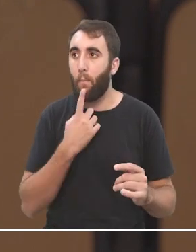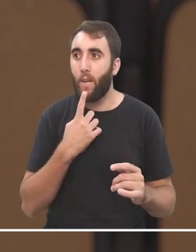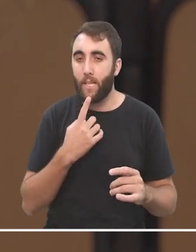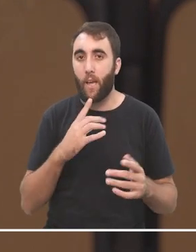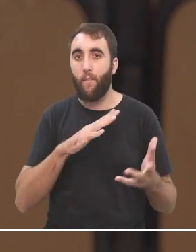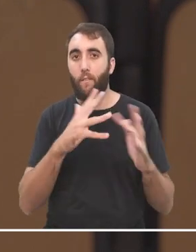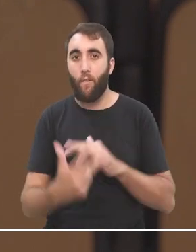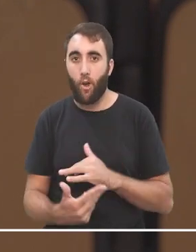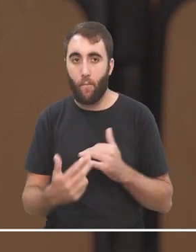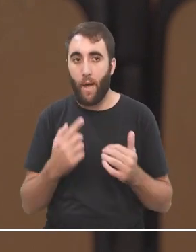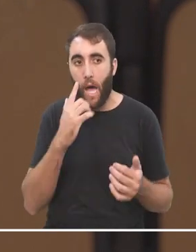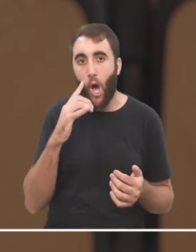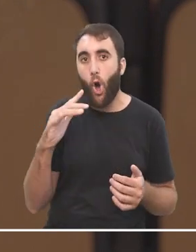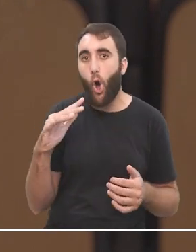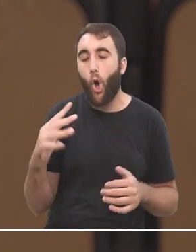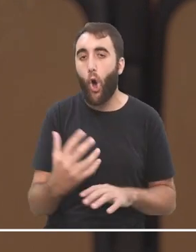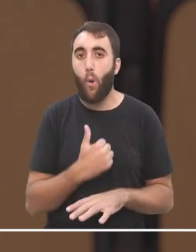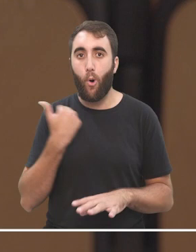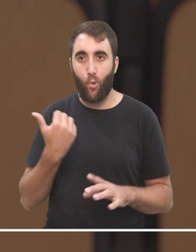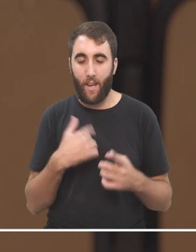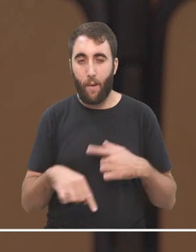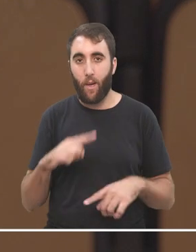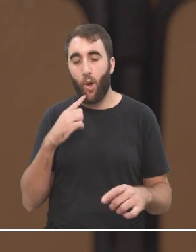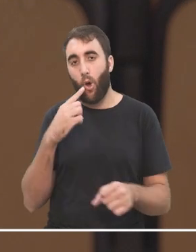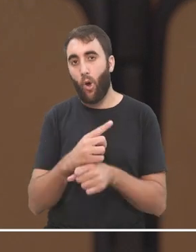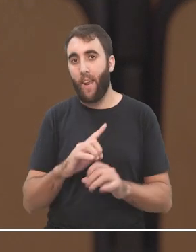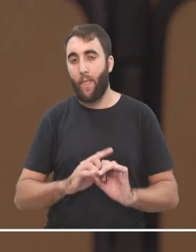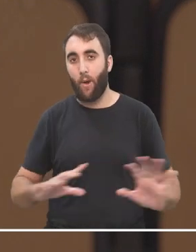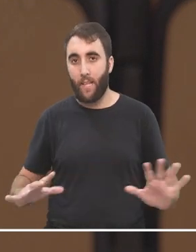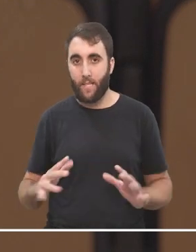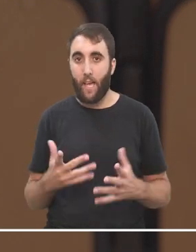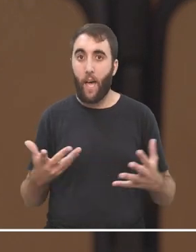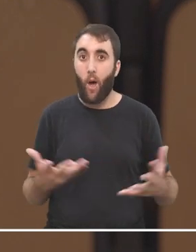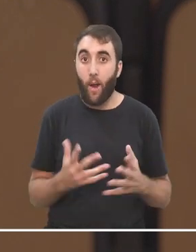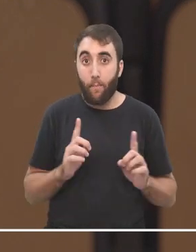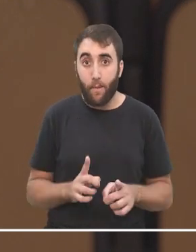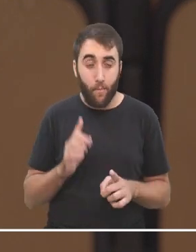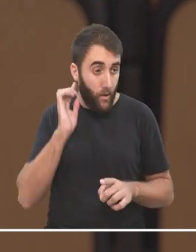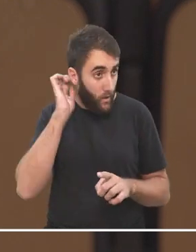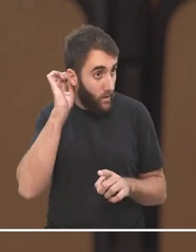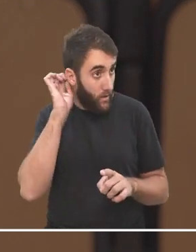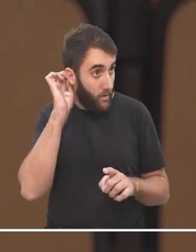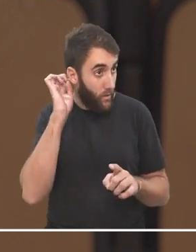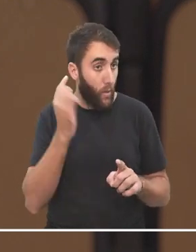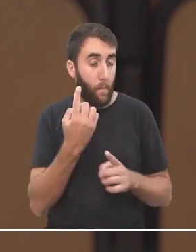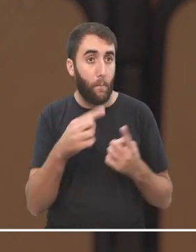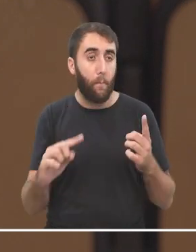de forma oportunista y completamente antidemocrática. Ahora mismo, una de las principales